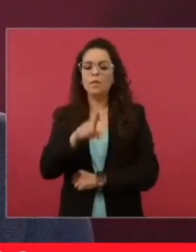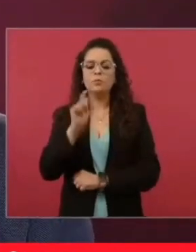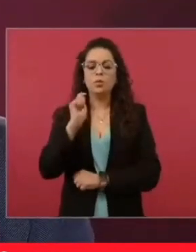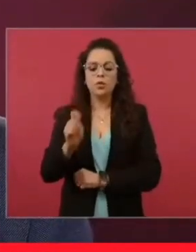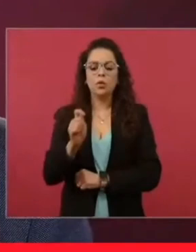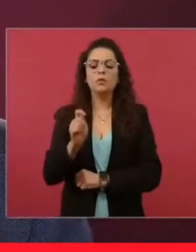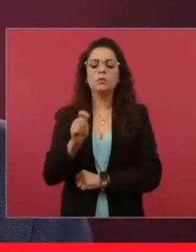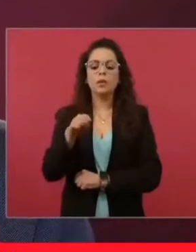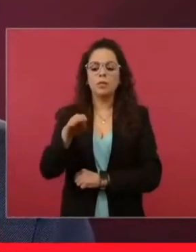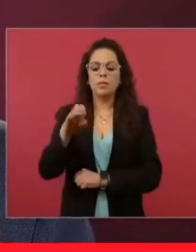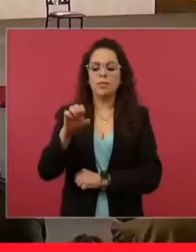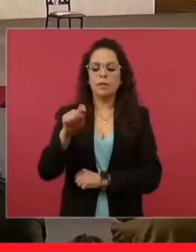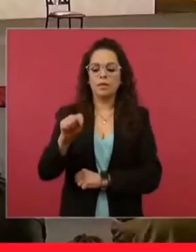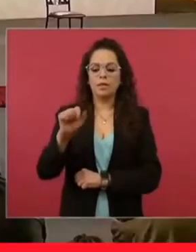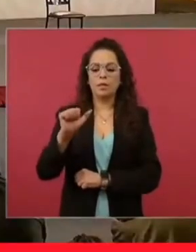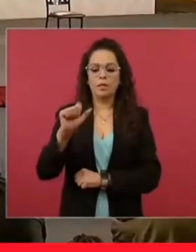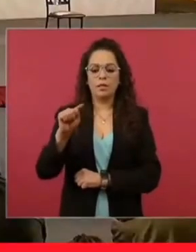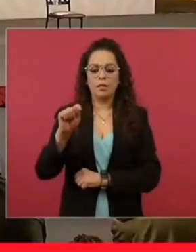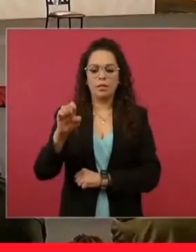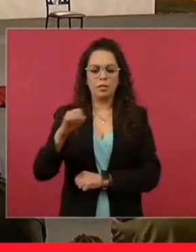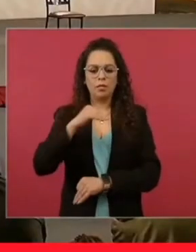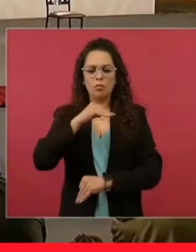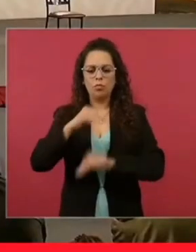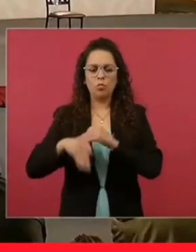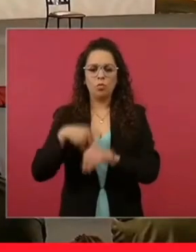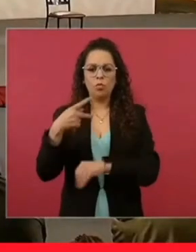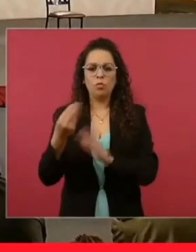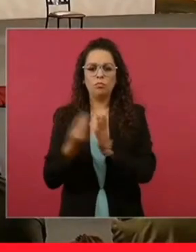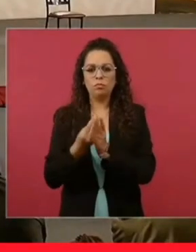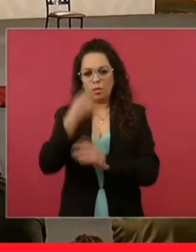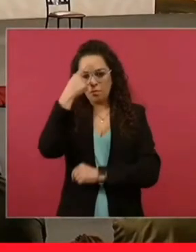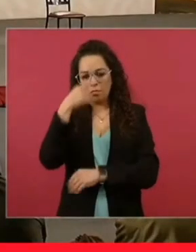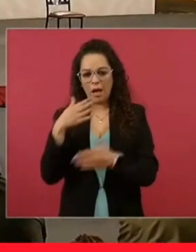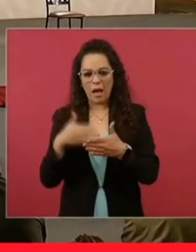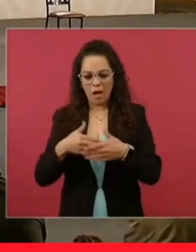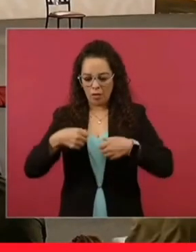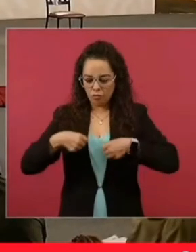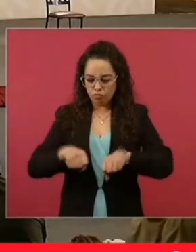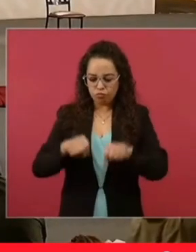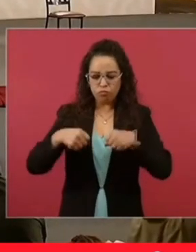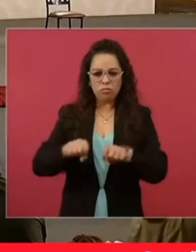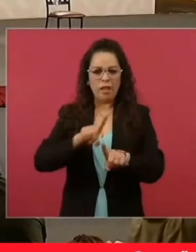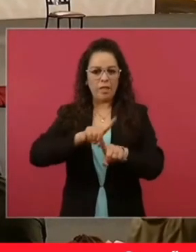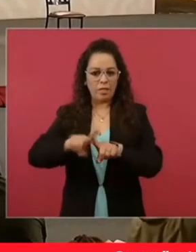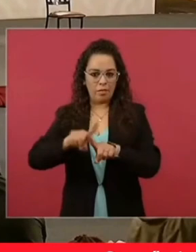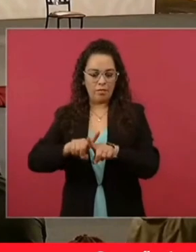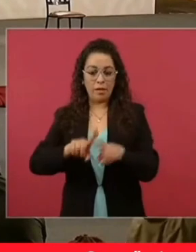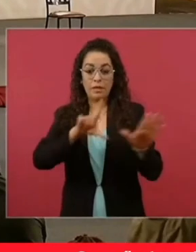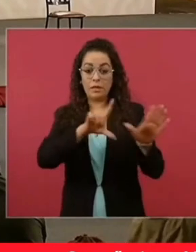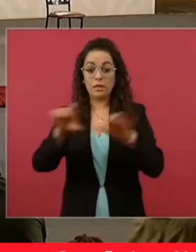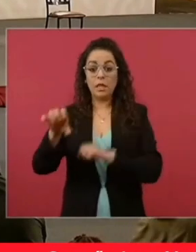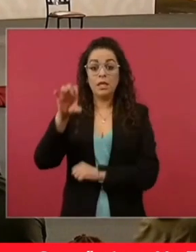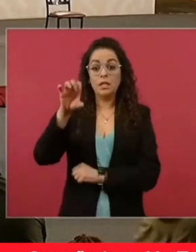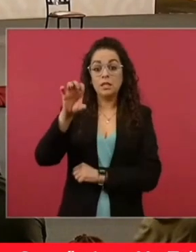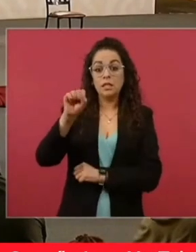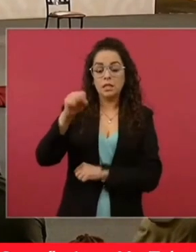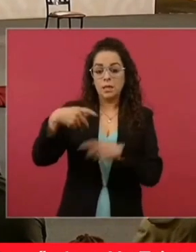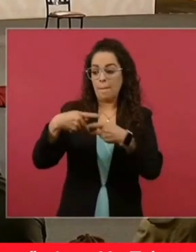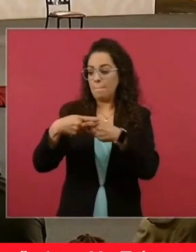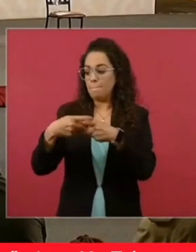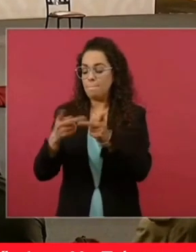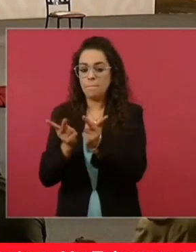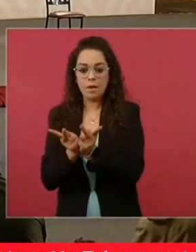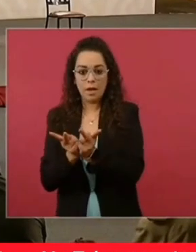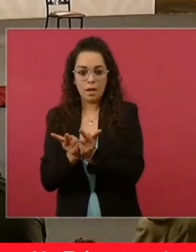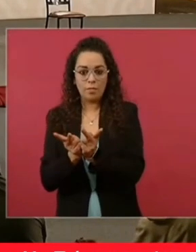metates y todo el trabajo doméstico setecientas sesenta vasijas algunas ya restauradas